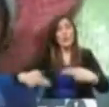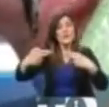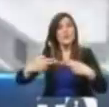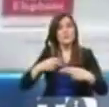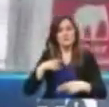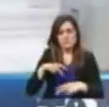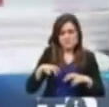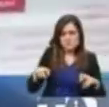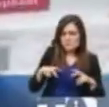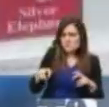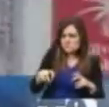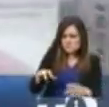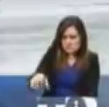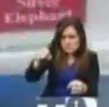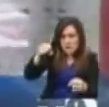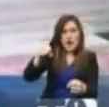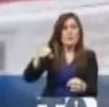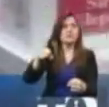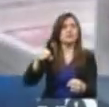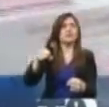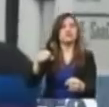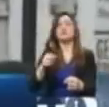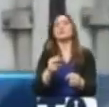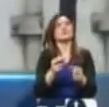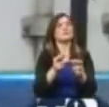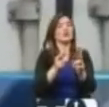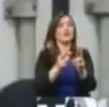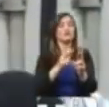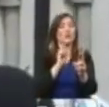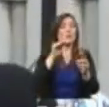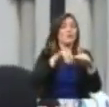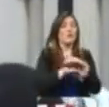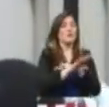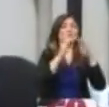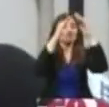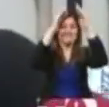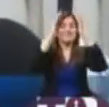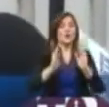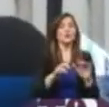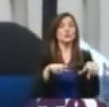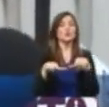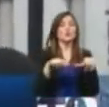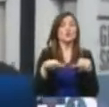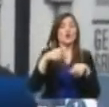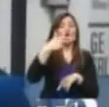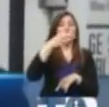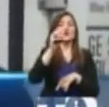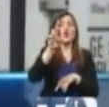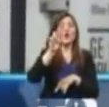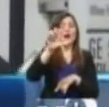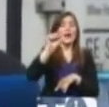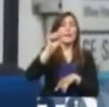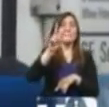empezaron con las investigaciones respectivas, dando como resultado el allanamiento de un inmueble en el sector de Chorlaví de la ciudad de